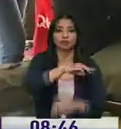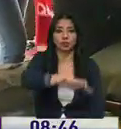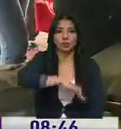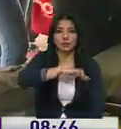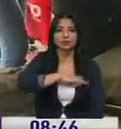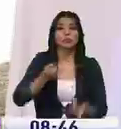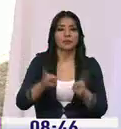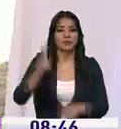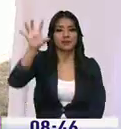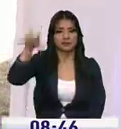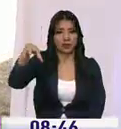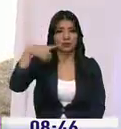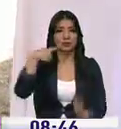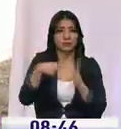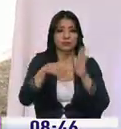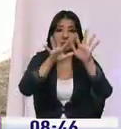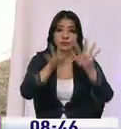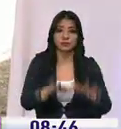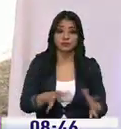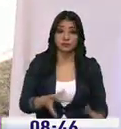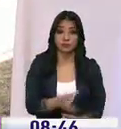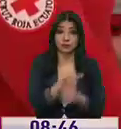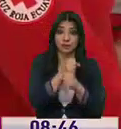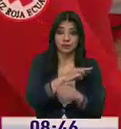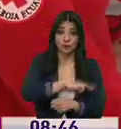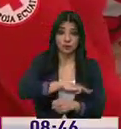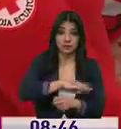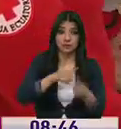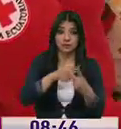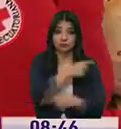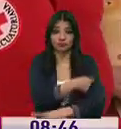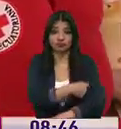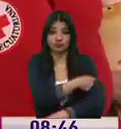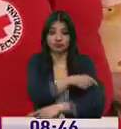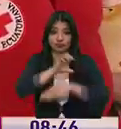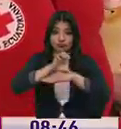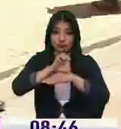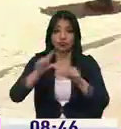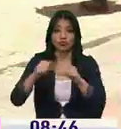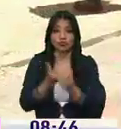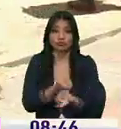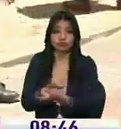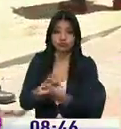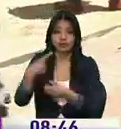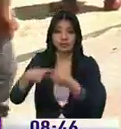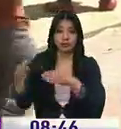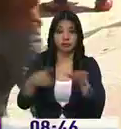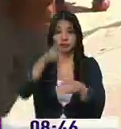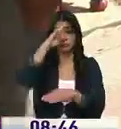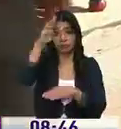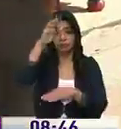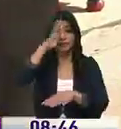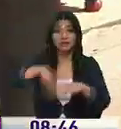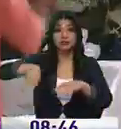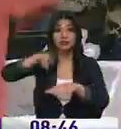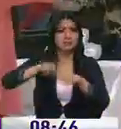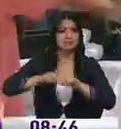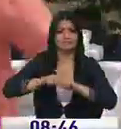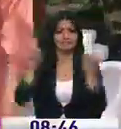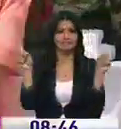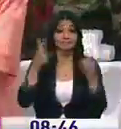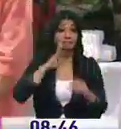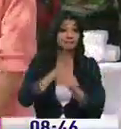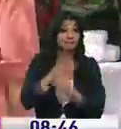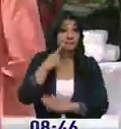Estado, como la Secretaría de Seguridad del Cabildo, Cruz Roja Ecuatoriana, Cuerpo de Bomberos de Quito, Policía Nacional, entre otras, con el fin de